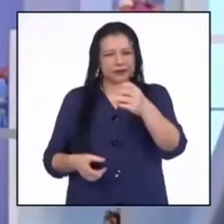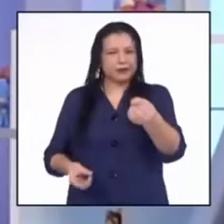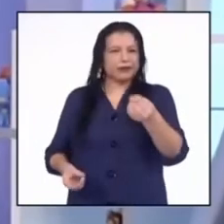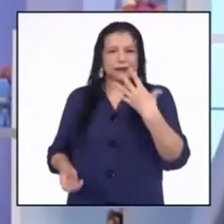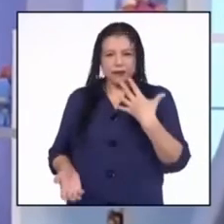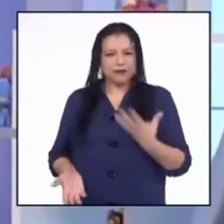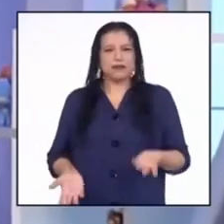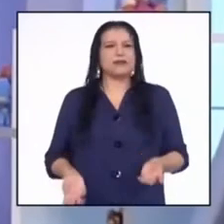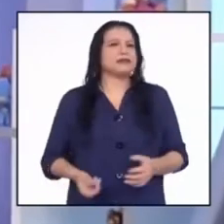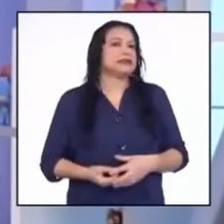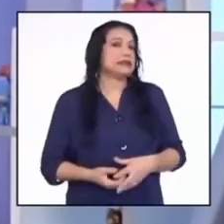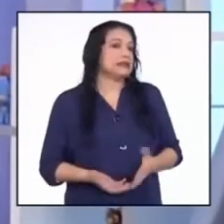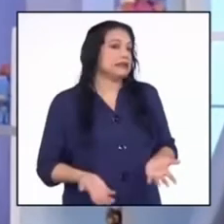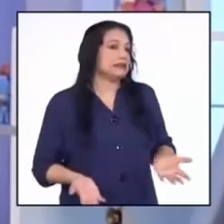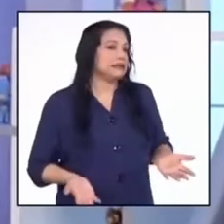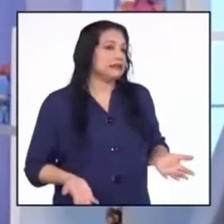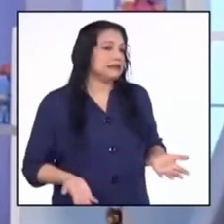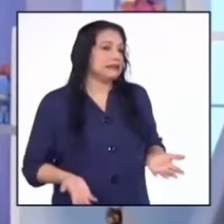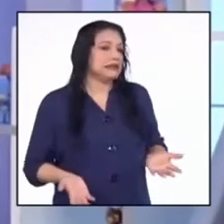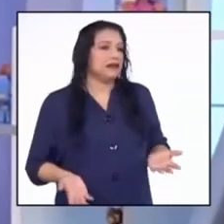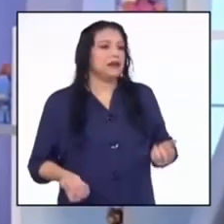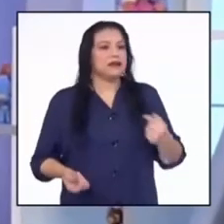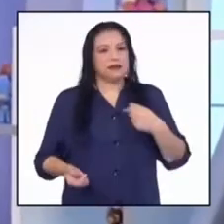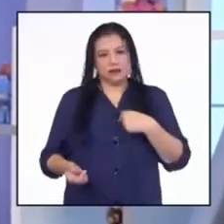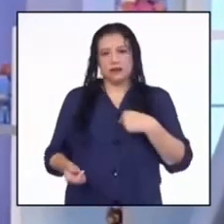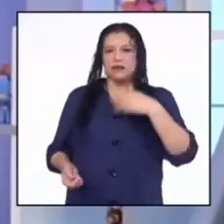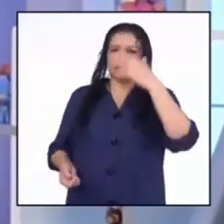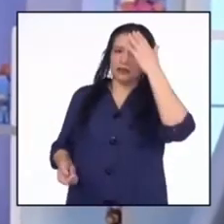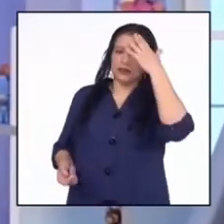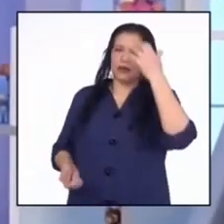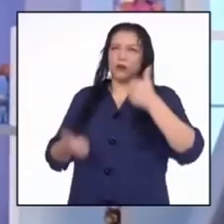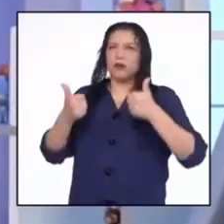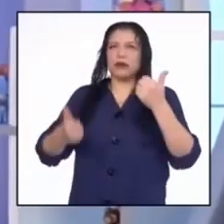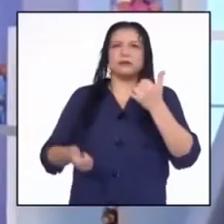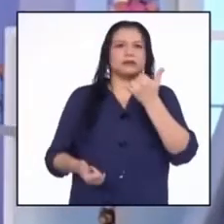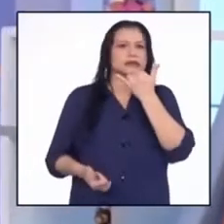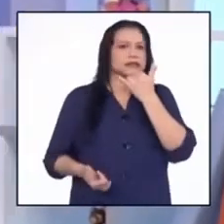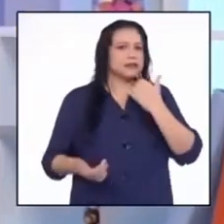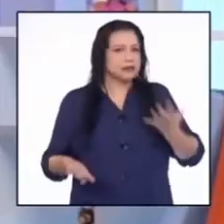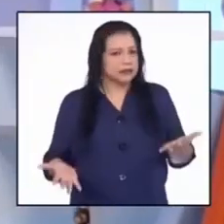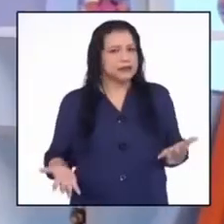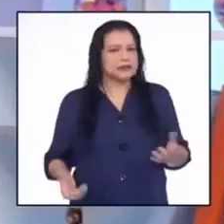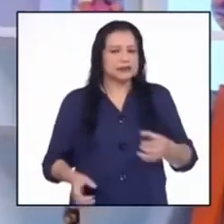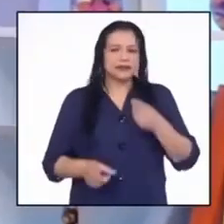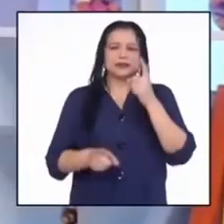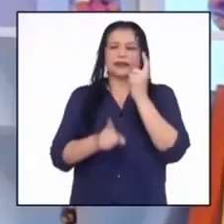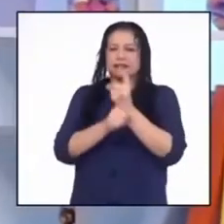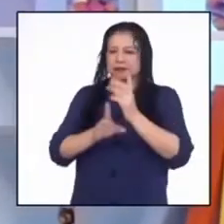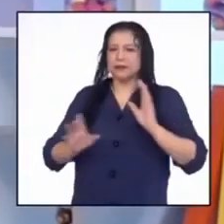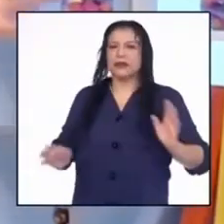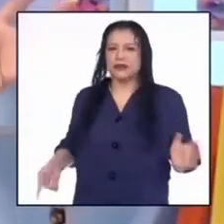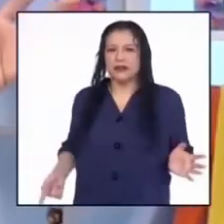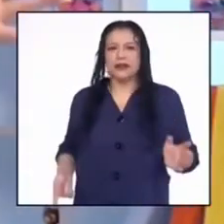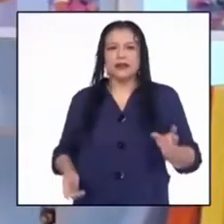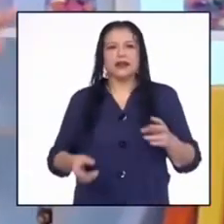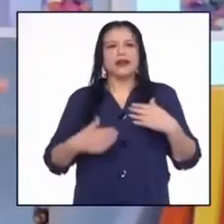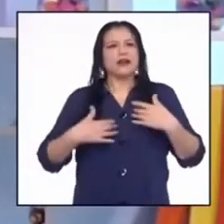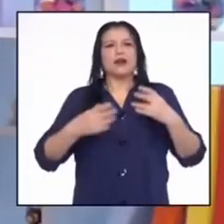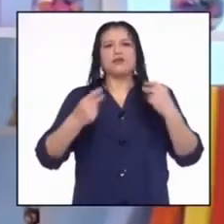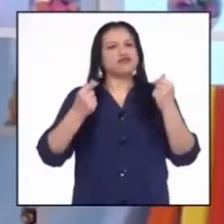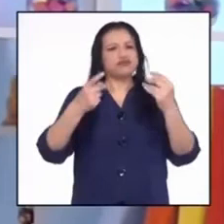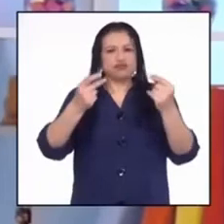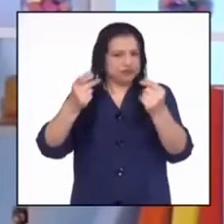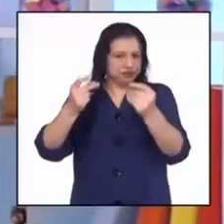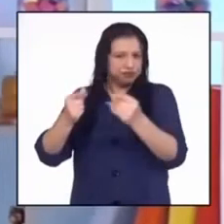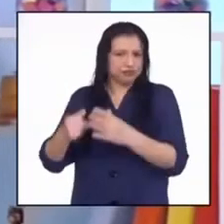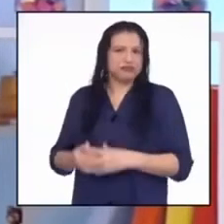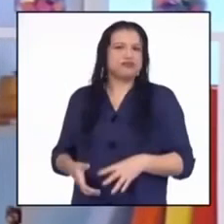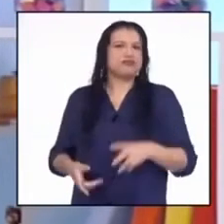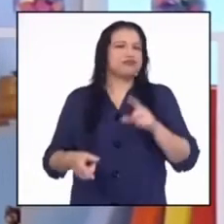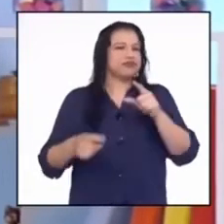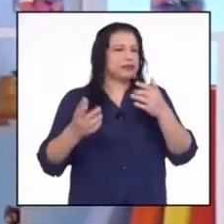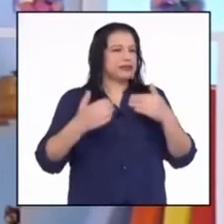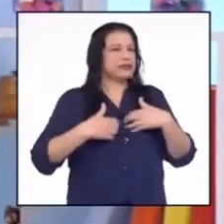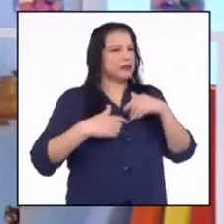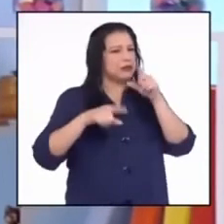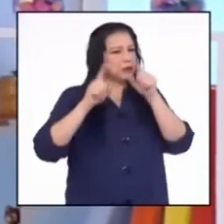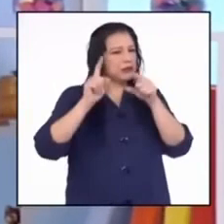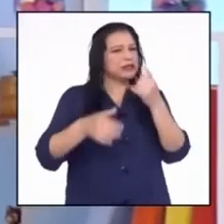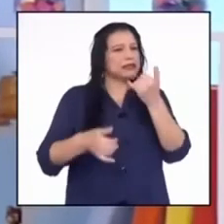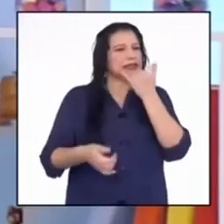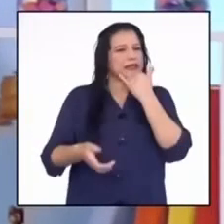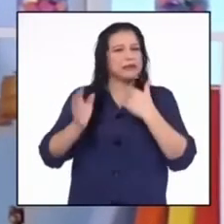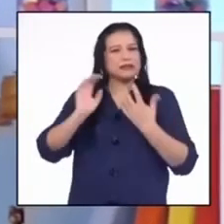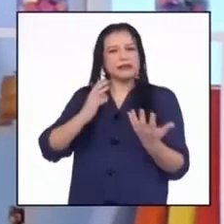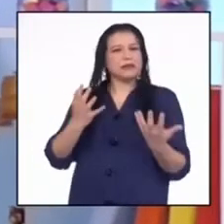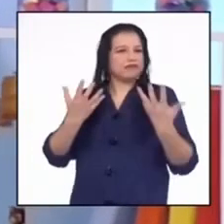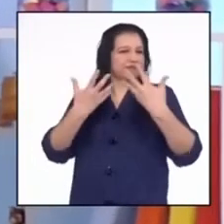se habrán dado cuenta, ¿no? Bueno, yo sé, sí, es cierto. Me apuré un poco y bueno, he cometido errores